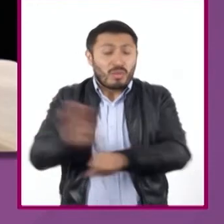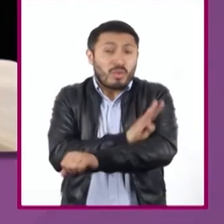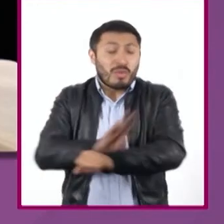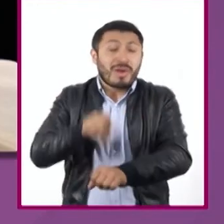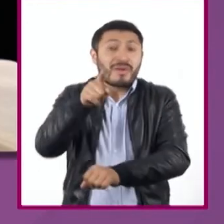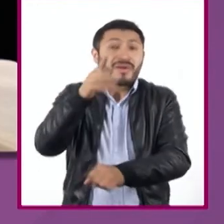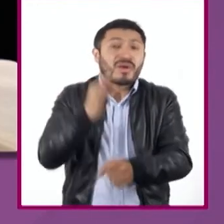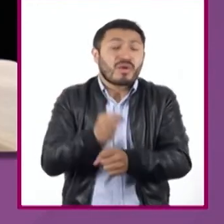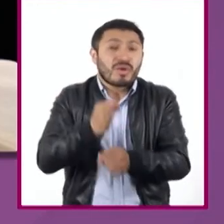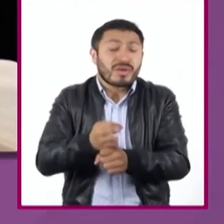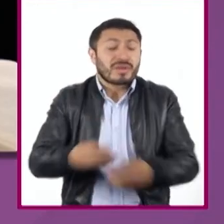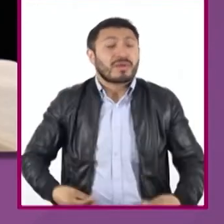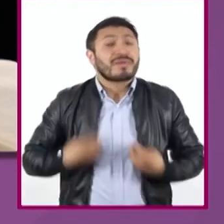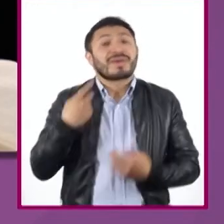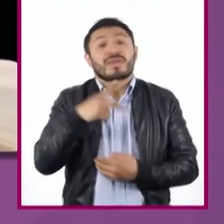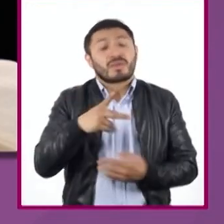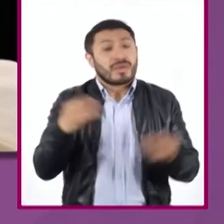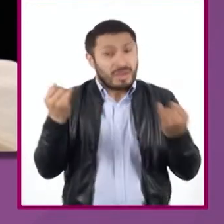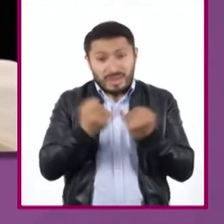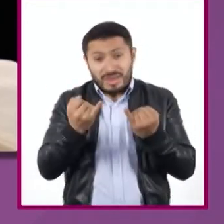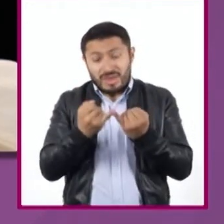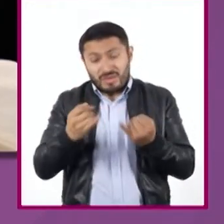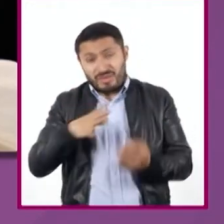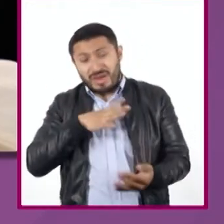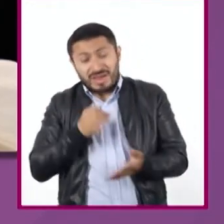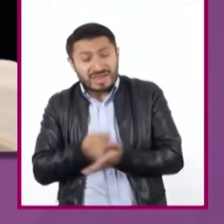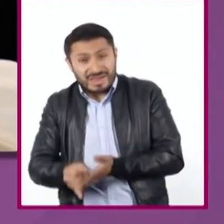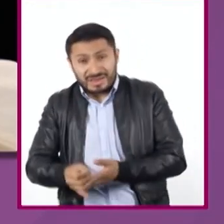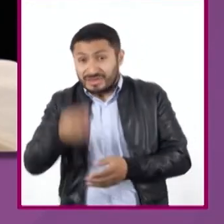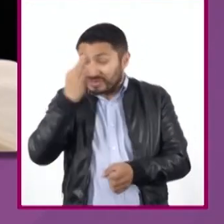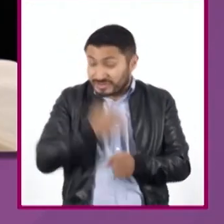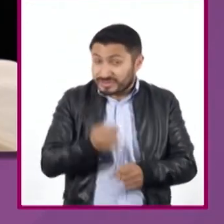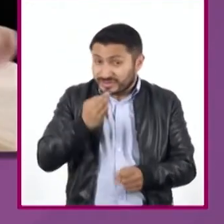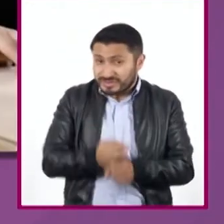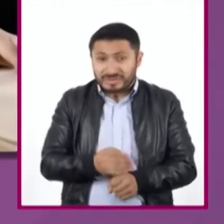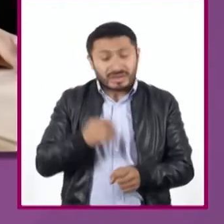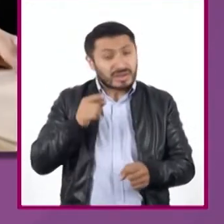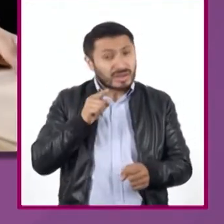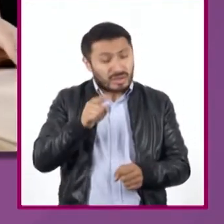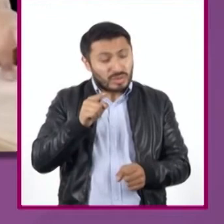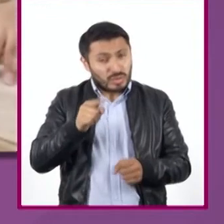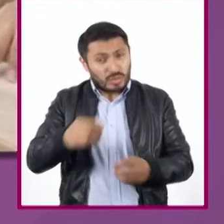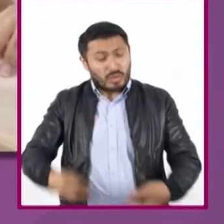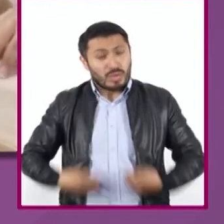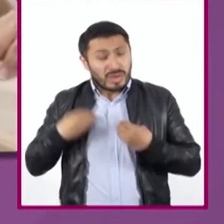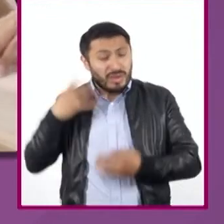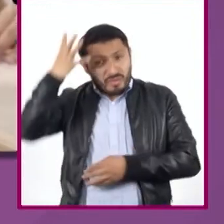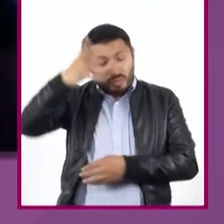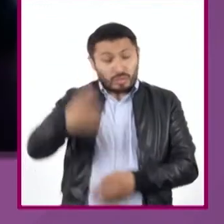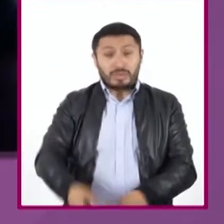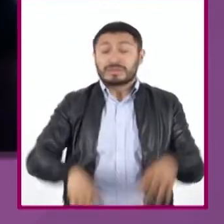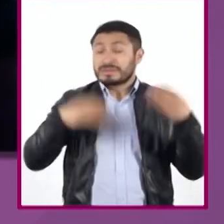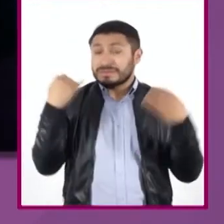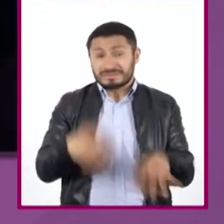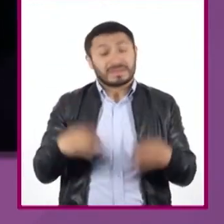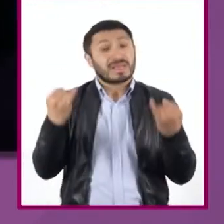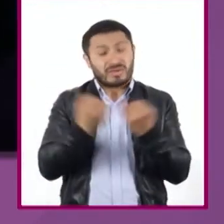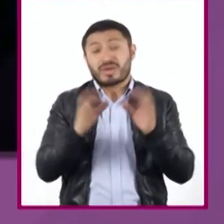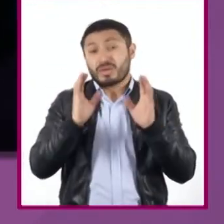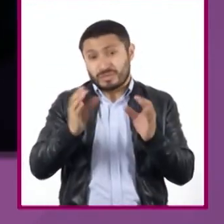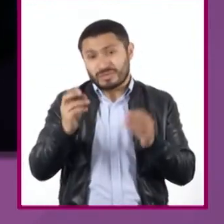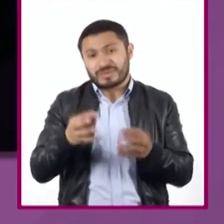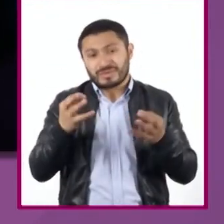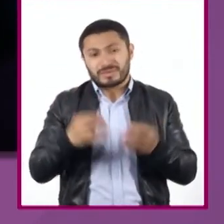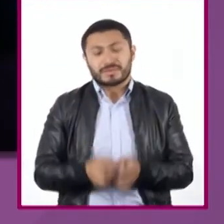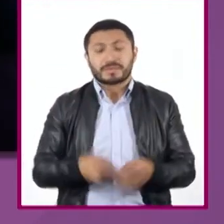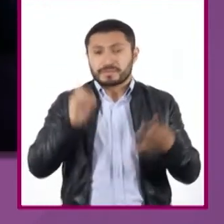actual? De igual forma, las decisiones que tomes ahora tendrán repercusiones en tu futuro. 4.